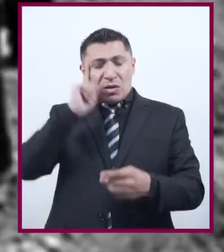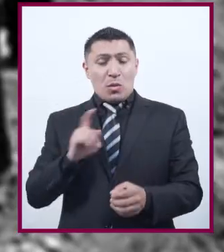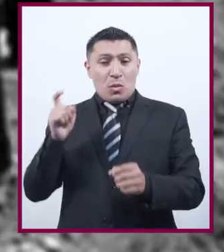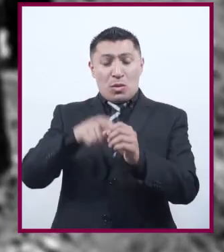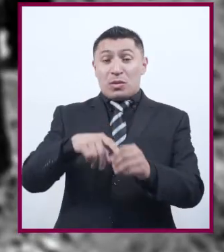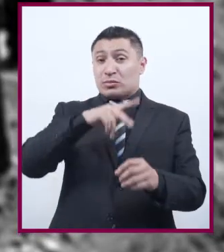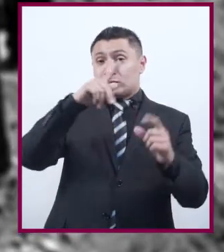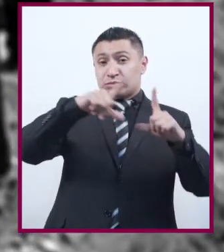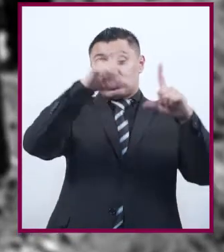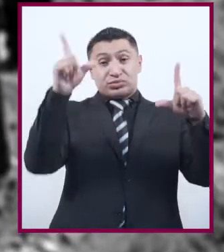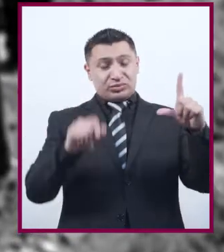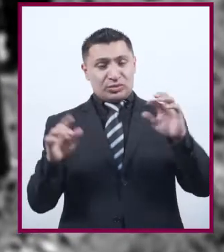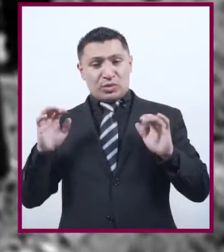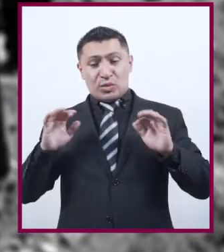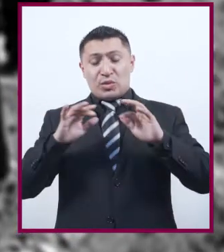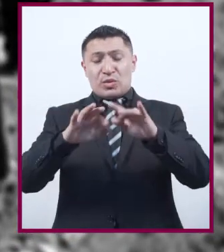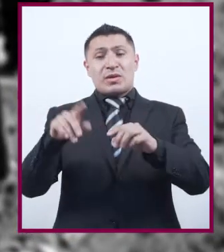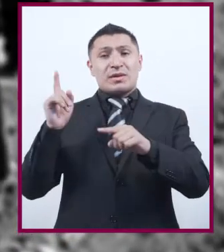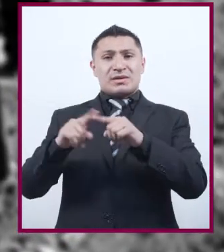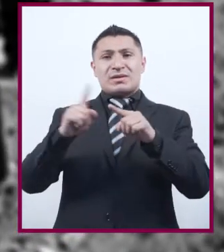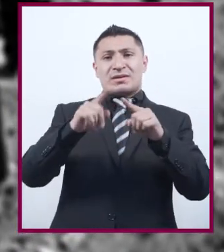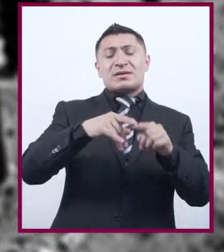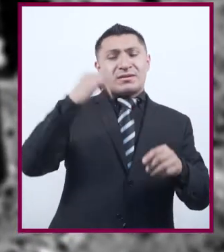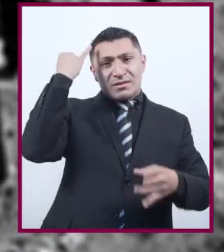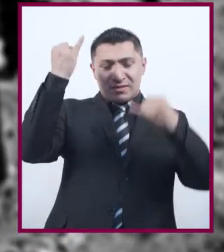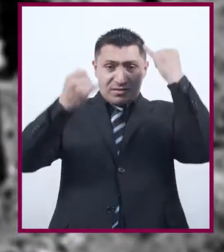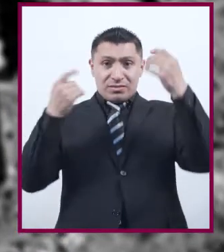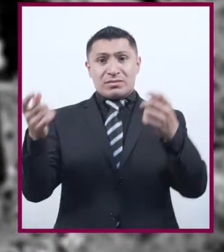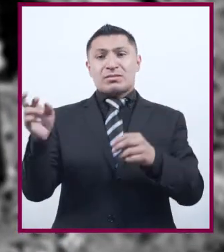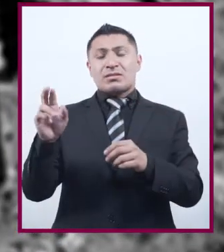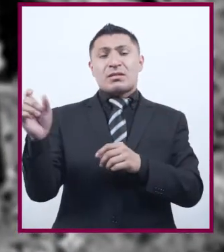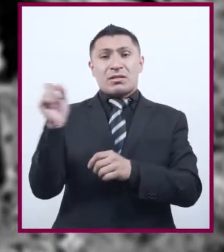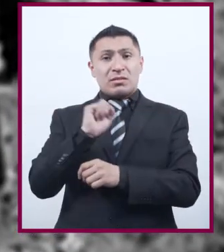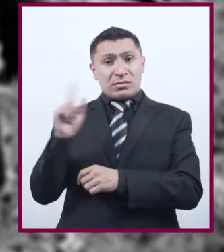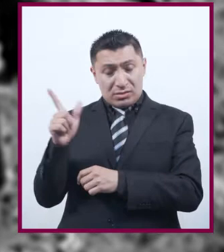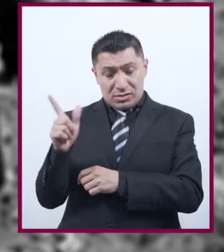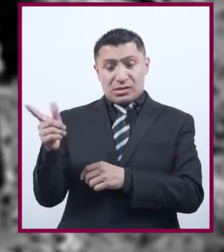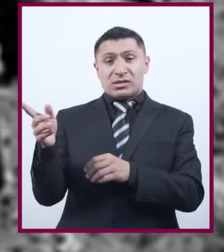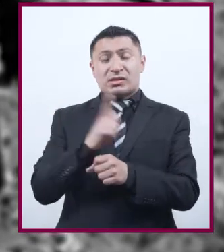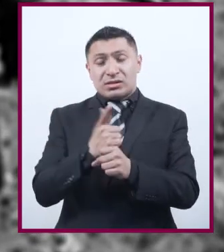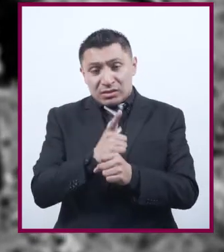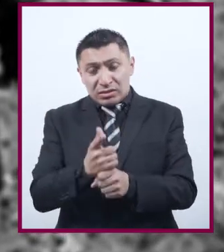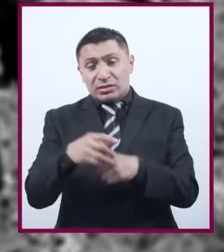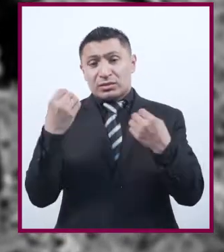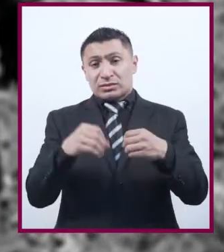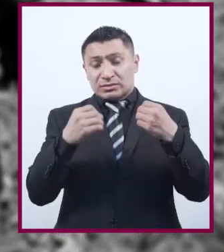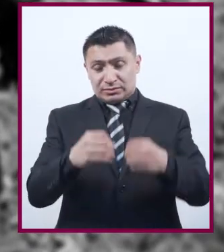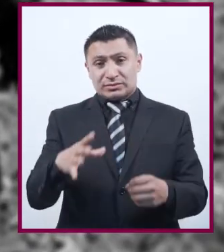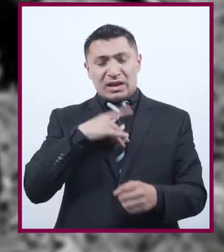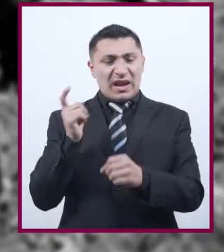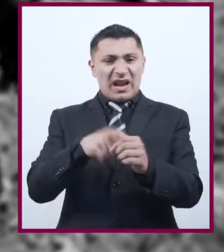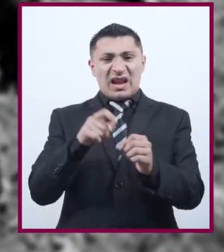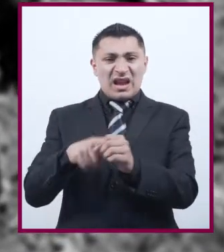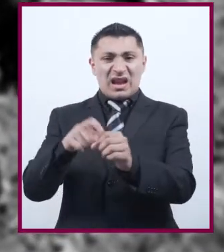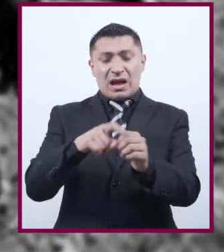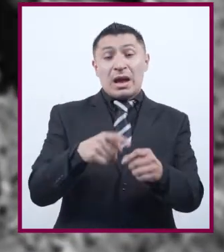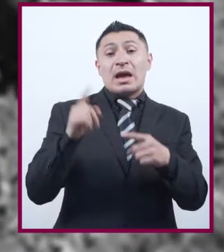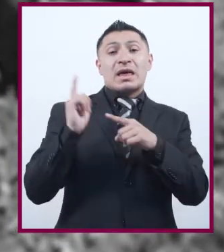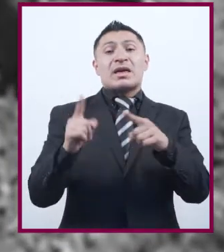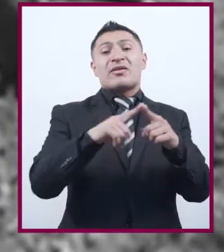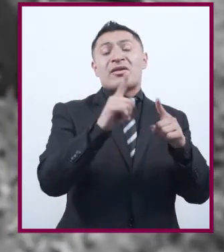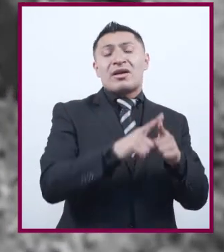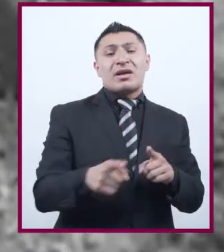muy diversas posturas ideológicas, profesiones y ocupaciones, e incluso afiliadas a diferentes sindicatos y